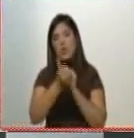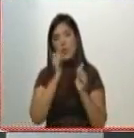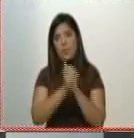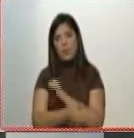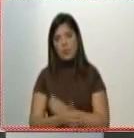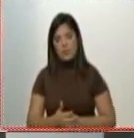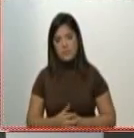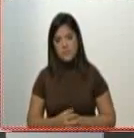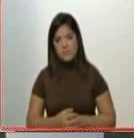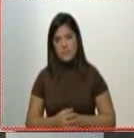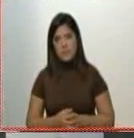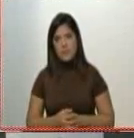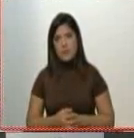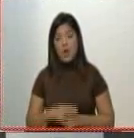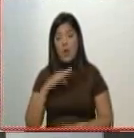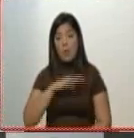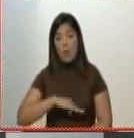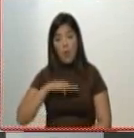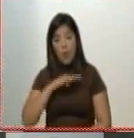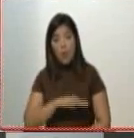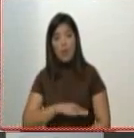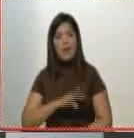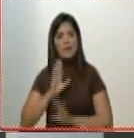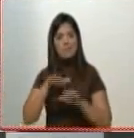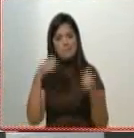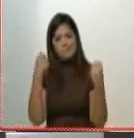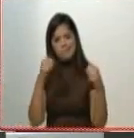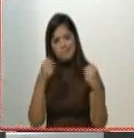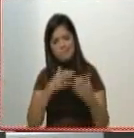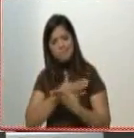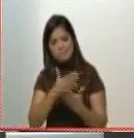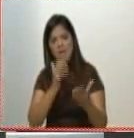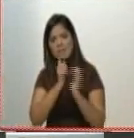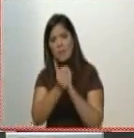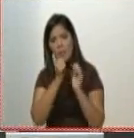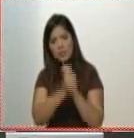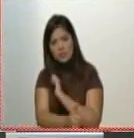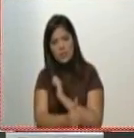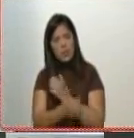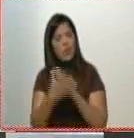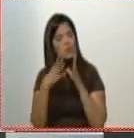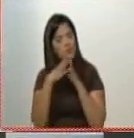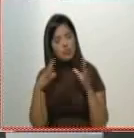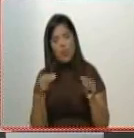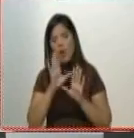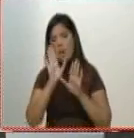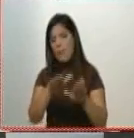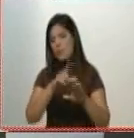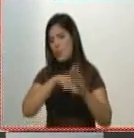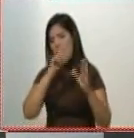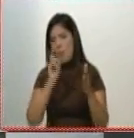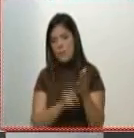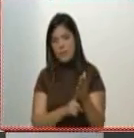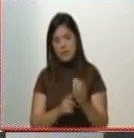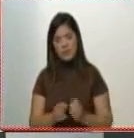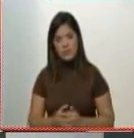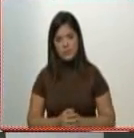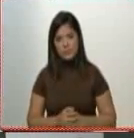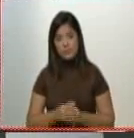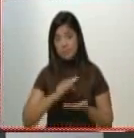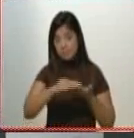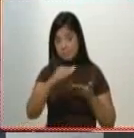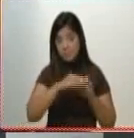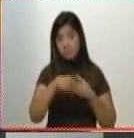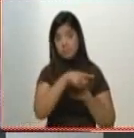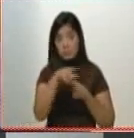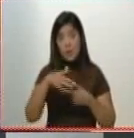todo el apoyo moral, físico, humano, deportivo, de todo tipo, material, todo el apoyo para